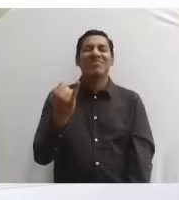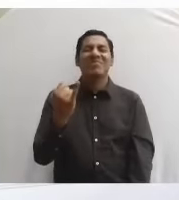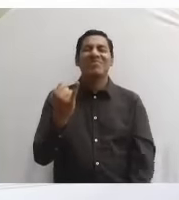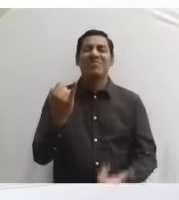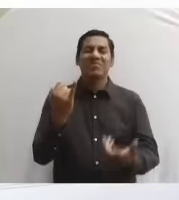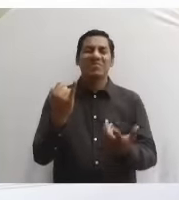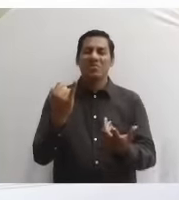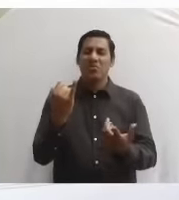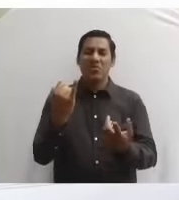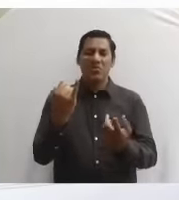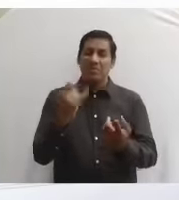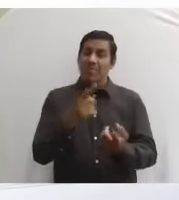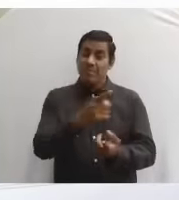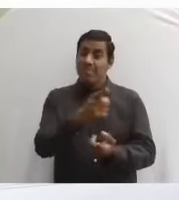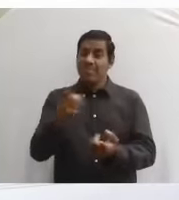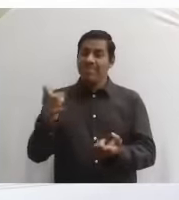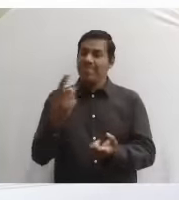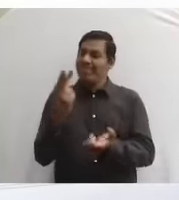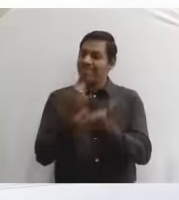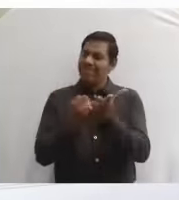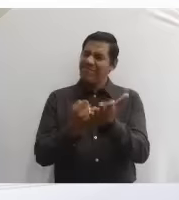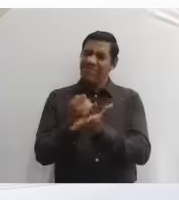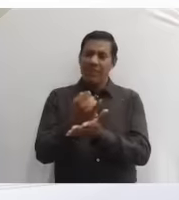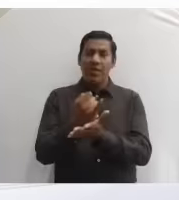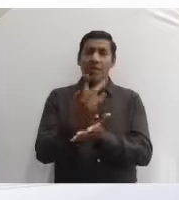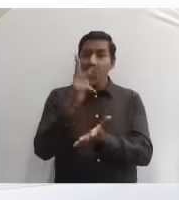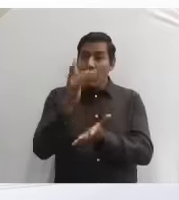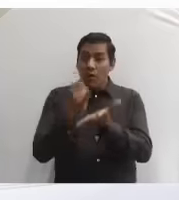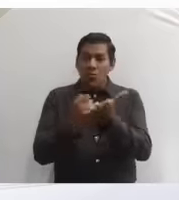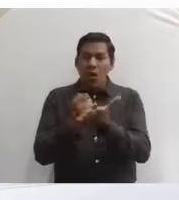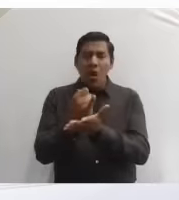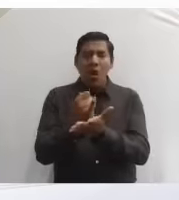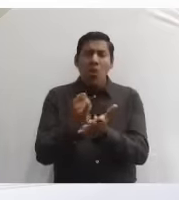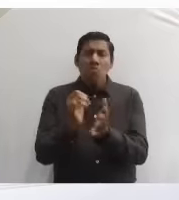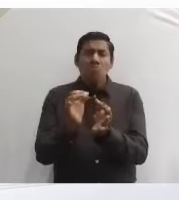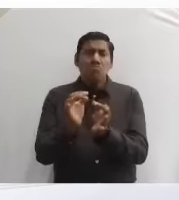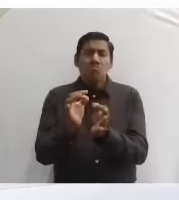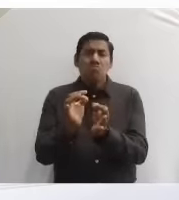vamos a tomar una decisión histórica.